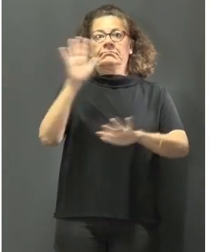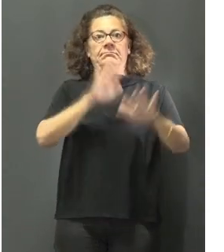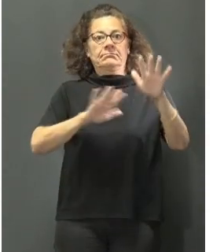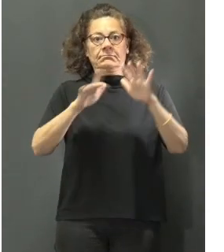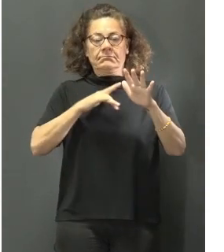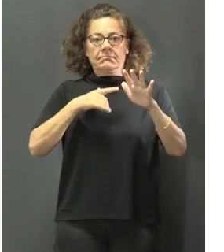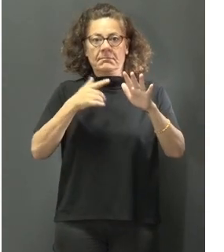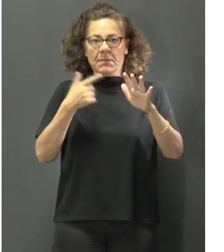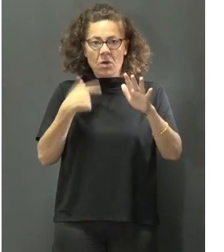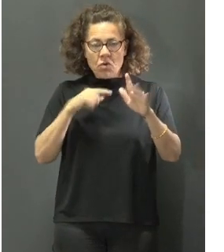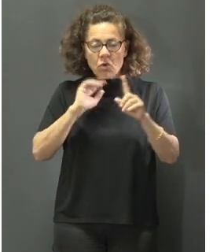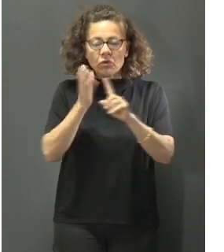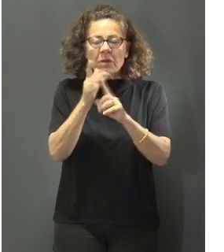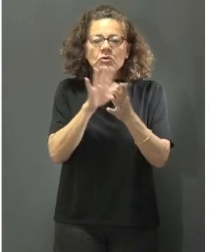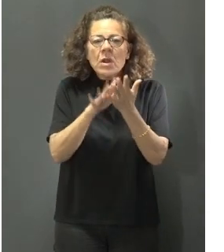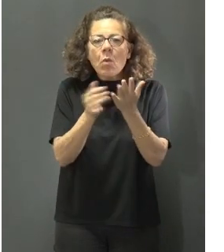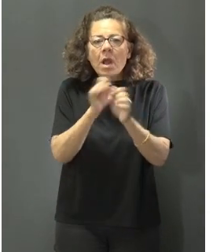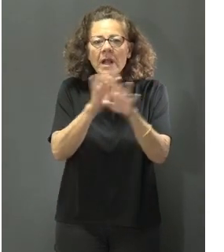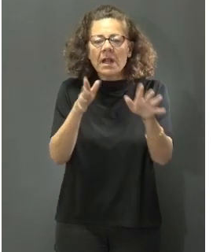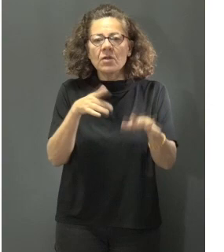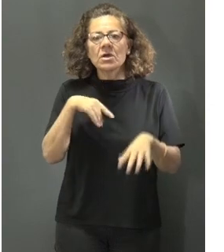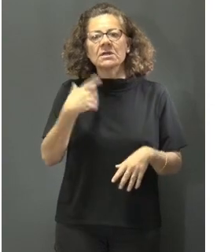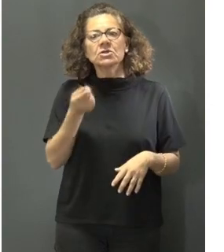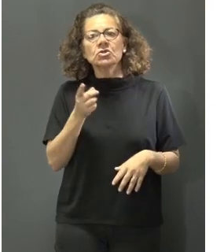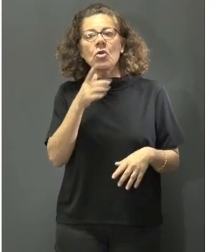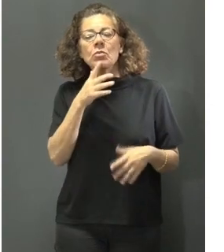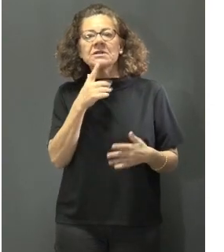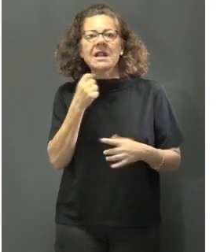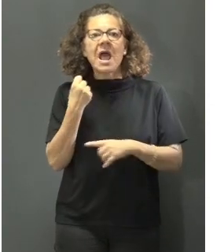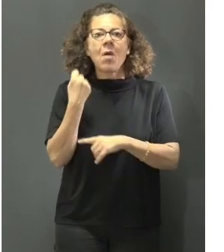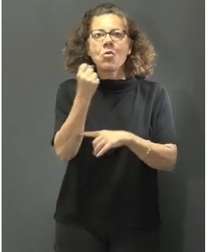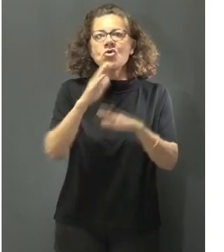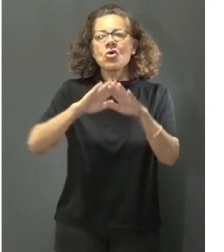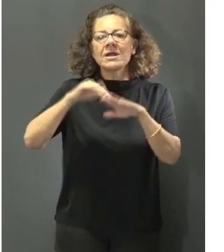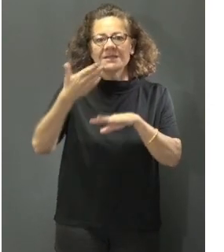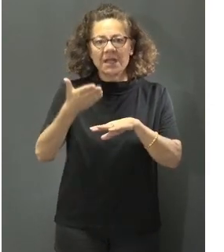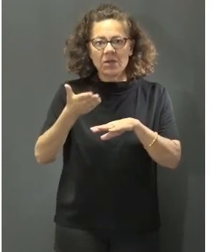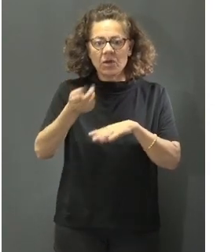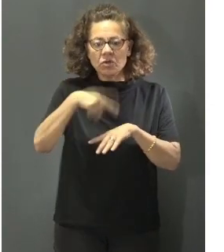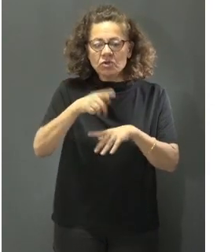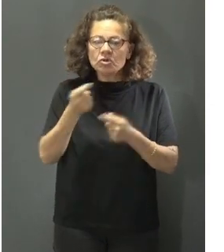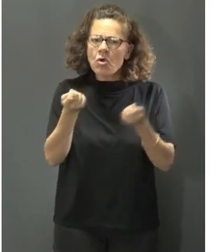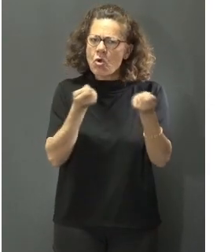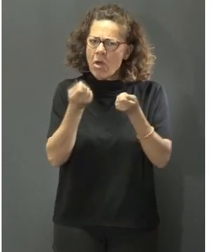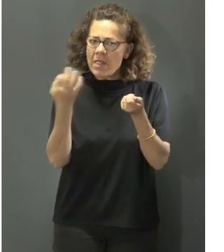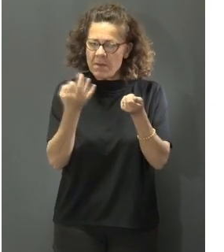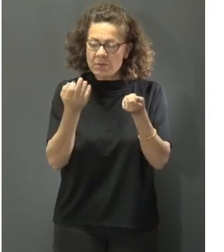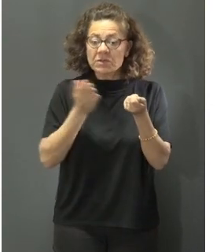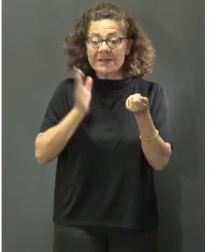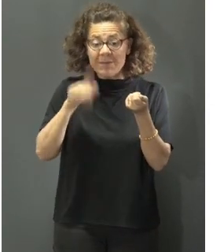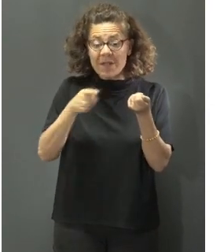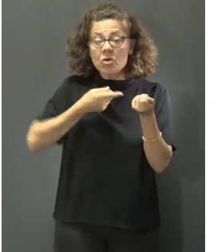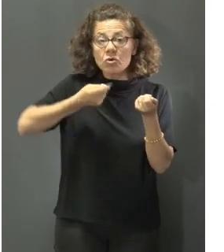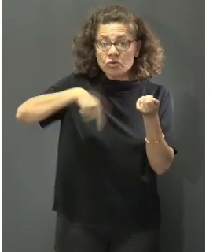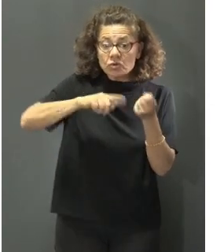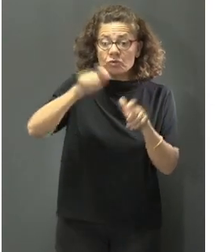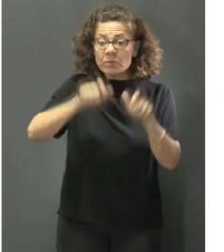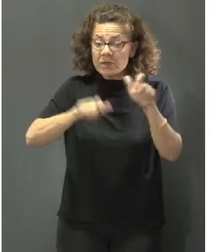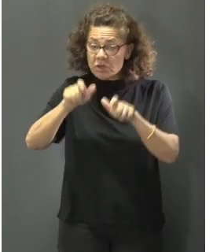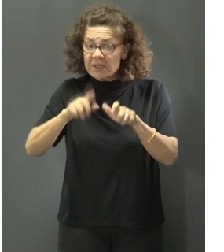y no lo tenemos, que no solamente es el producto de apoyo externo el que tenemos que manejar, sino también nosotros mismos como personas